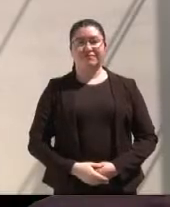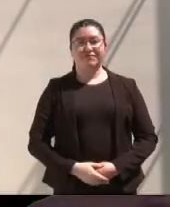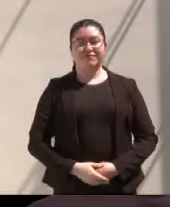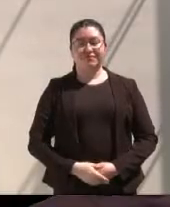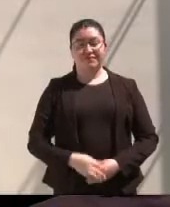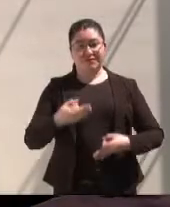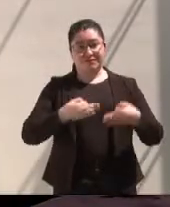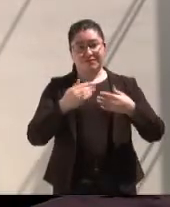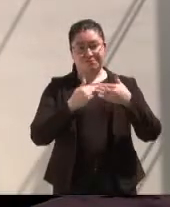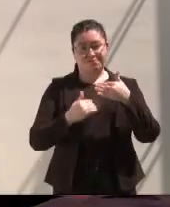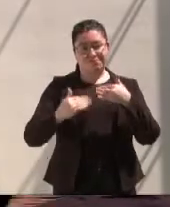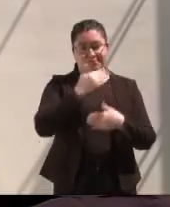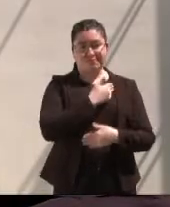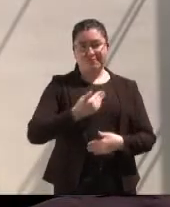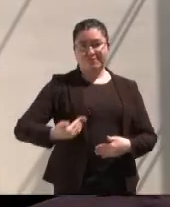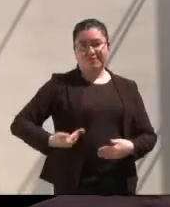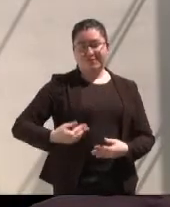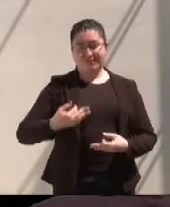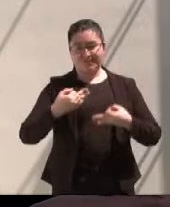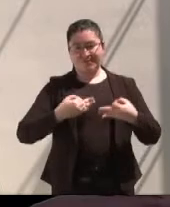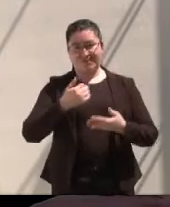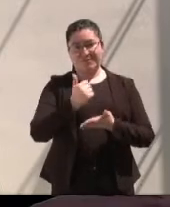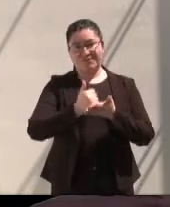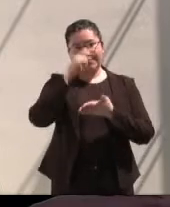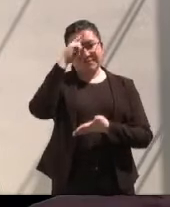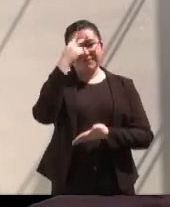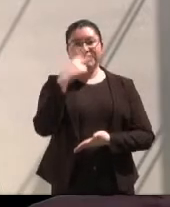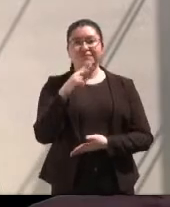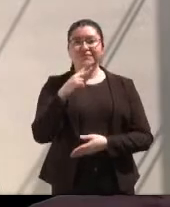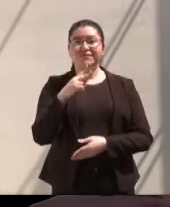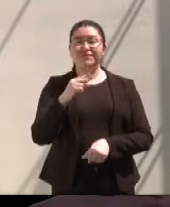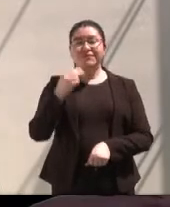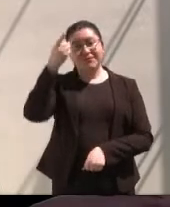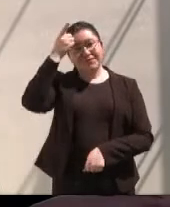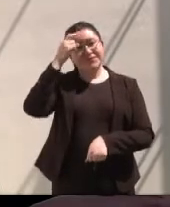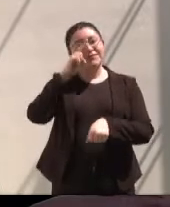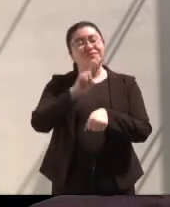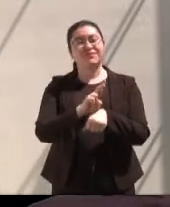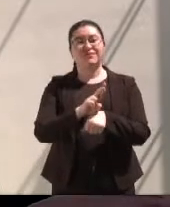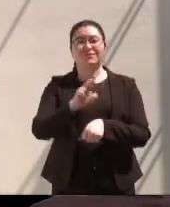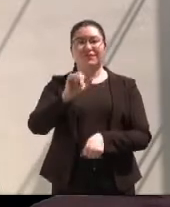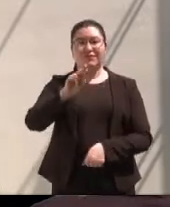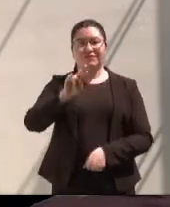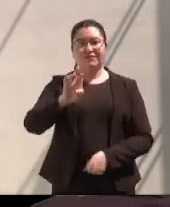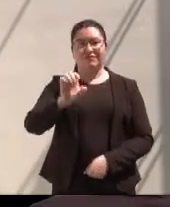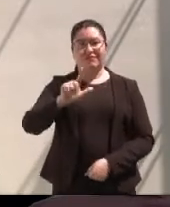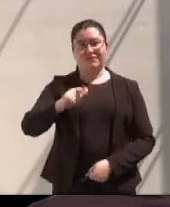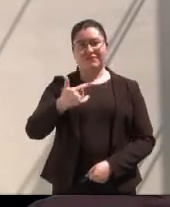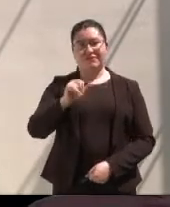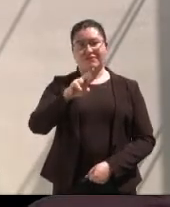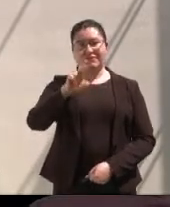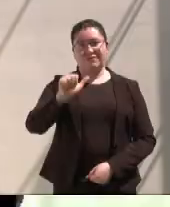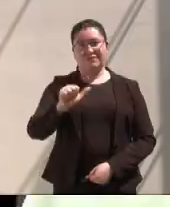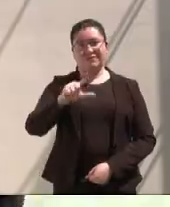Magistrado Presidente del Poder Judicial de la Ciudad de México, doctor Rafael Guerra Álvarez.